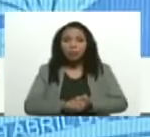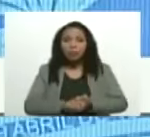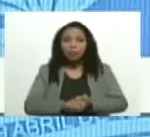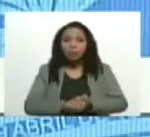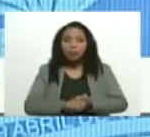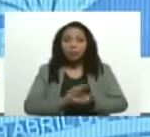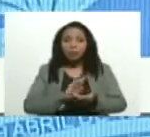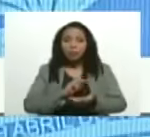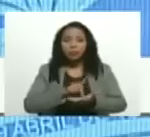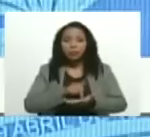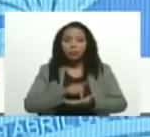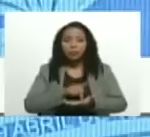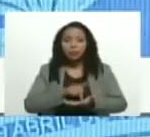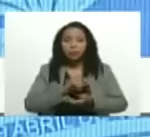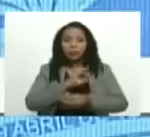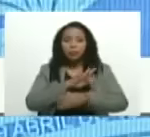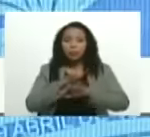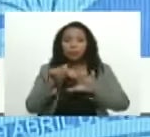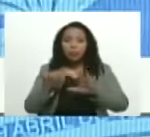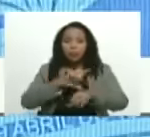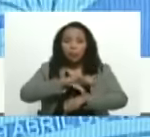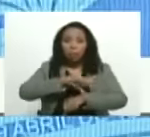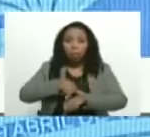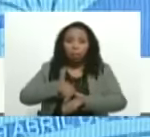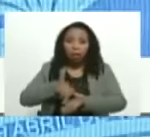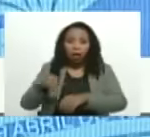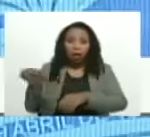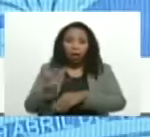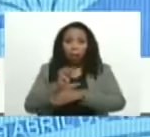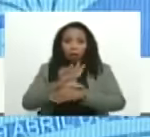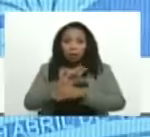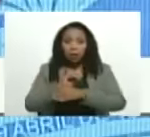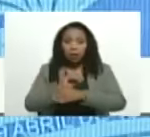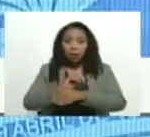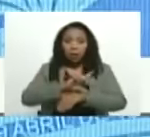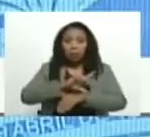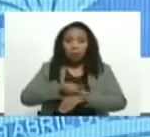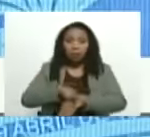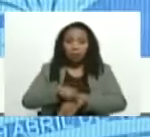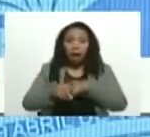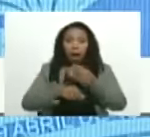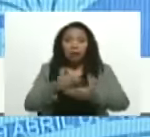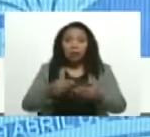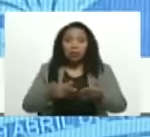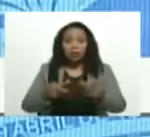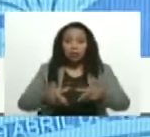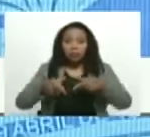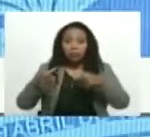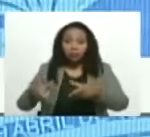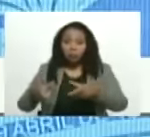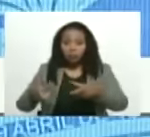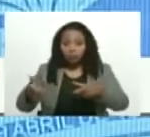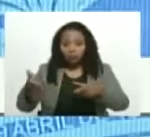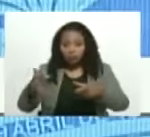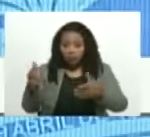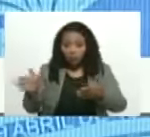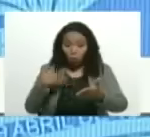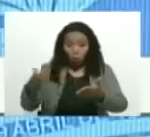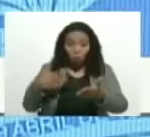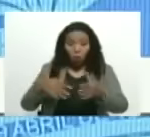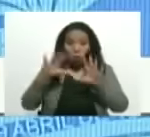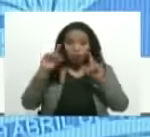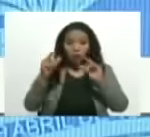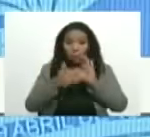llegar y en 46 segundos, en 50 segundos, presentar la cédula, buscarse en el cuaderno de